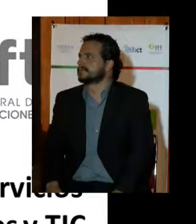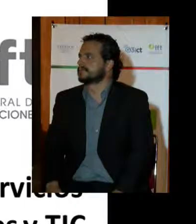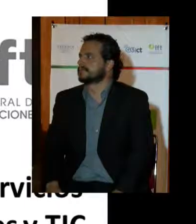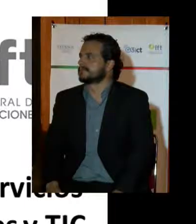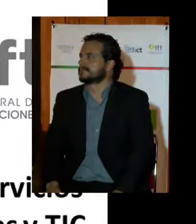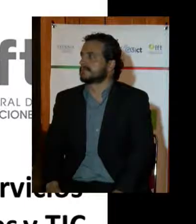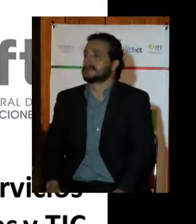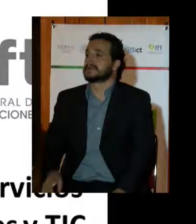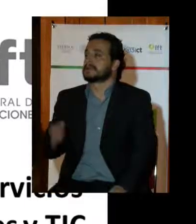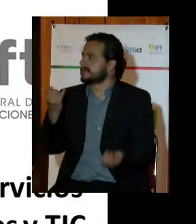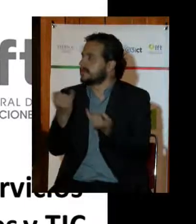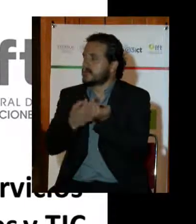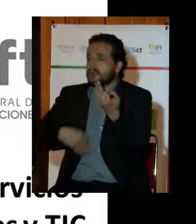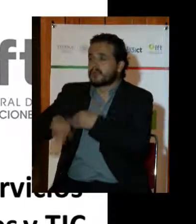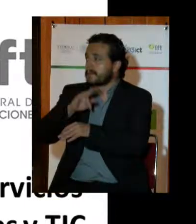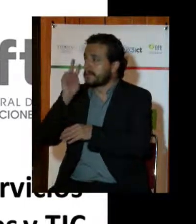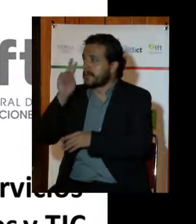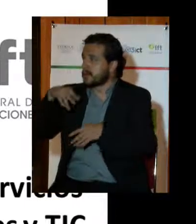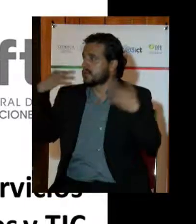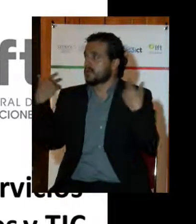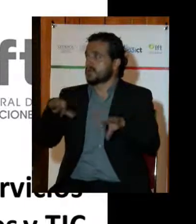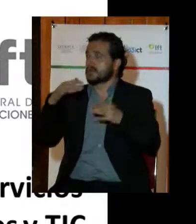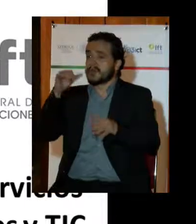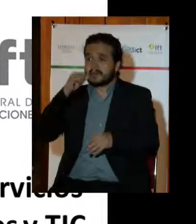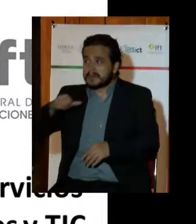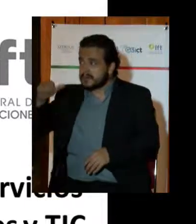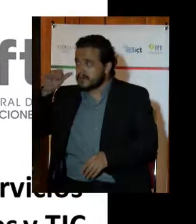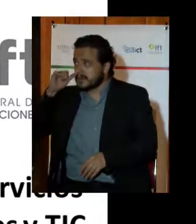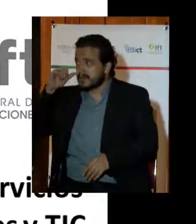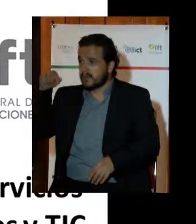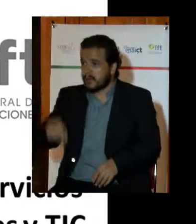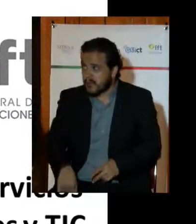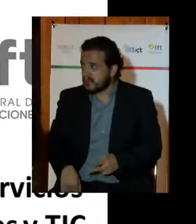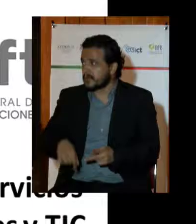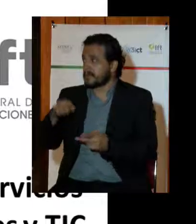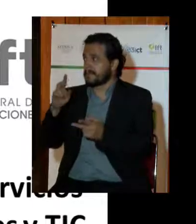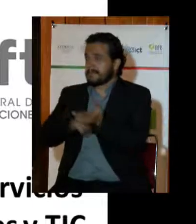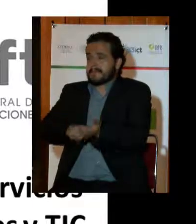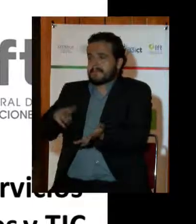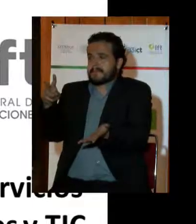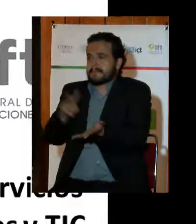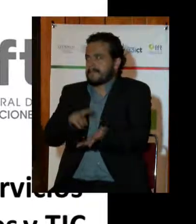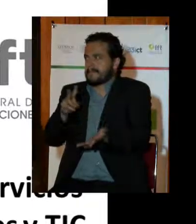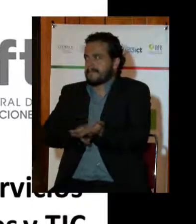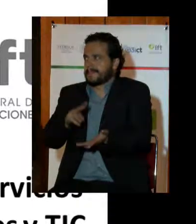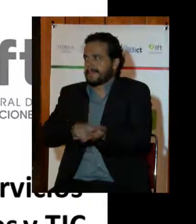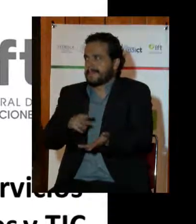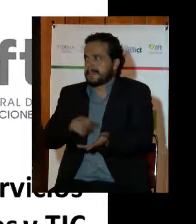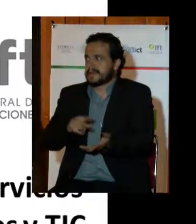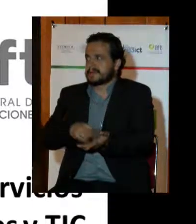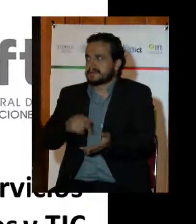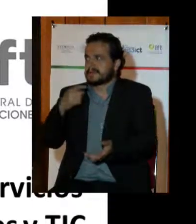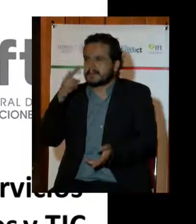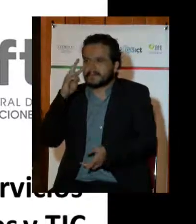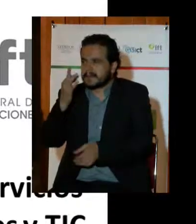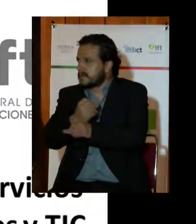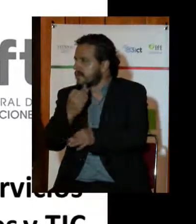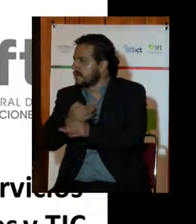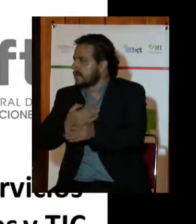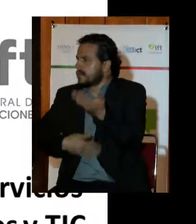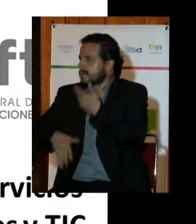las sesiones de ayer y de hoy, y de lo mucho que ya se habrá comentado y escuchado, y por